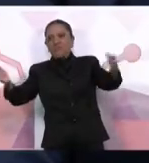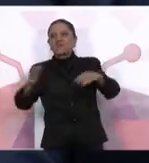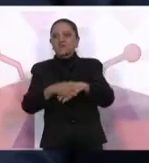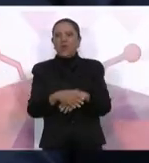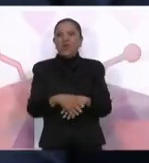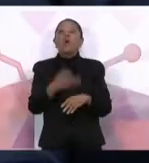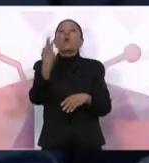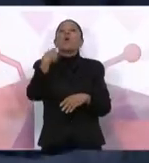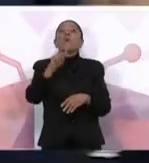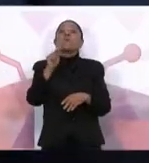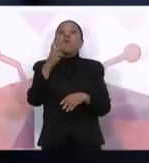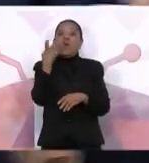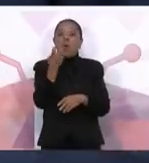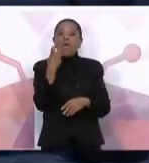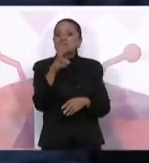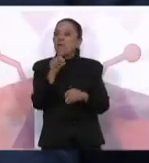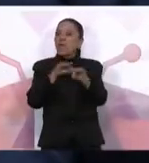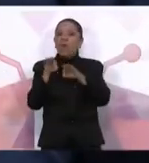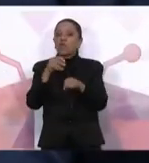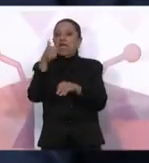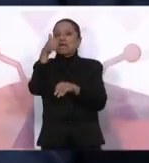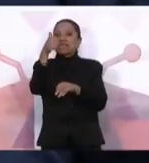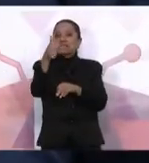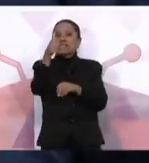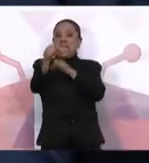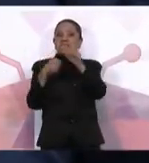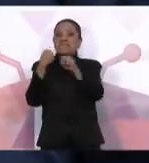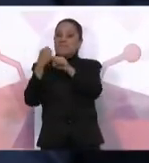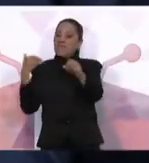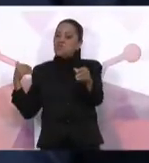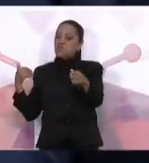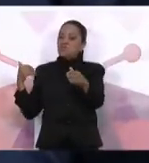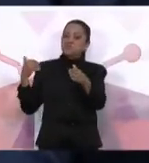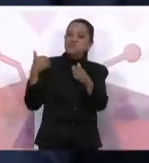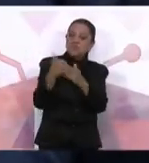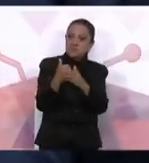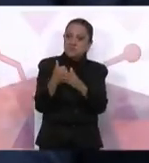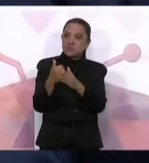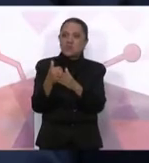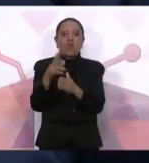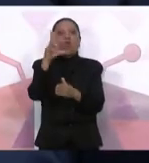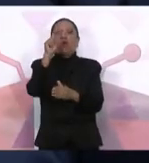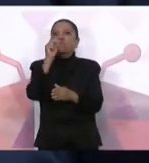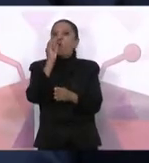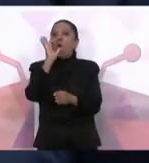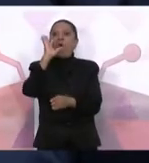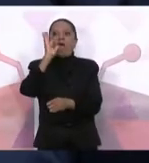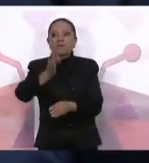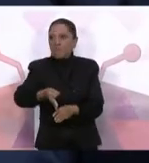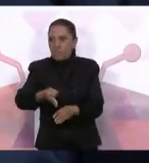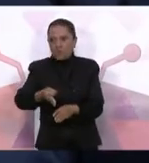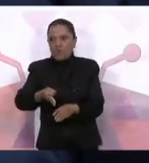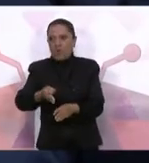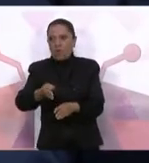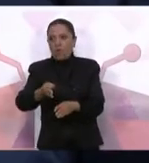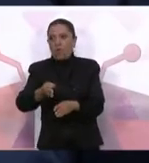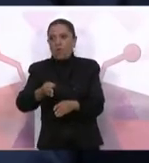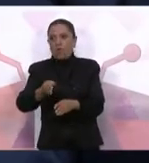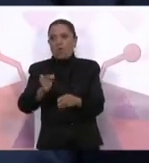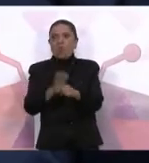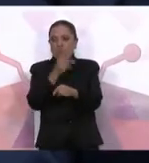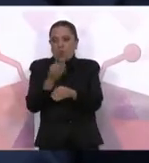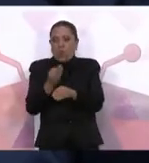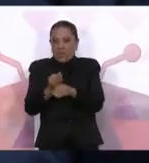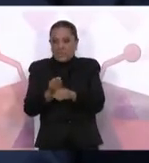años por las determinaciones de la actual administración jorge tu permitiría que estas minas